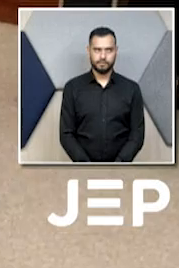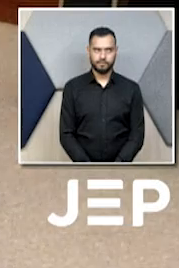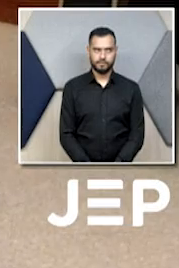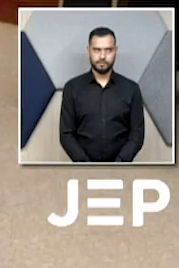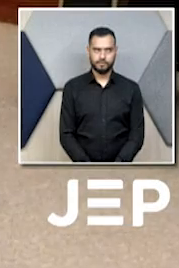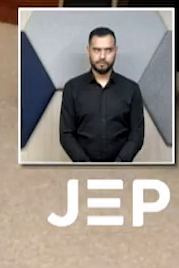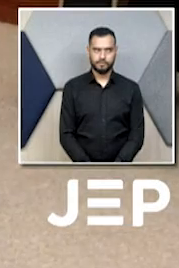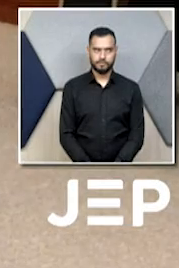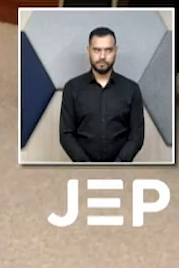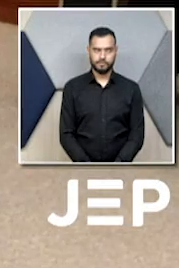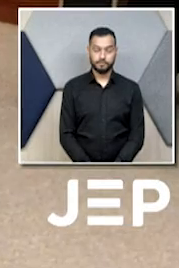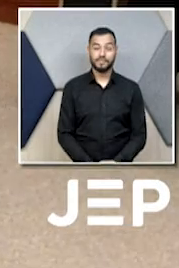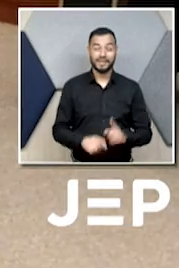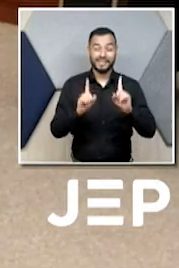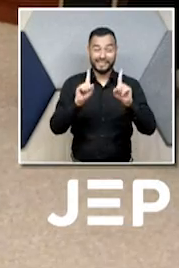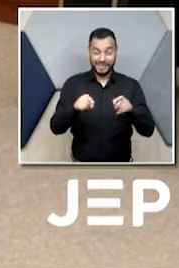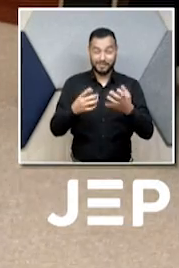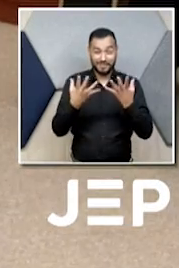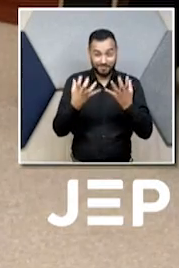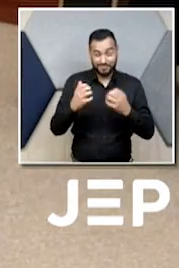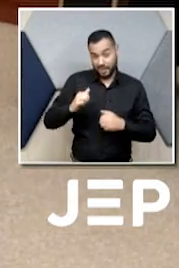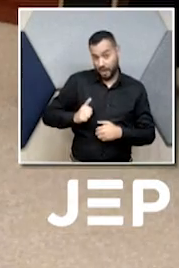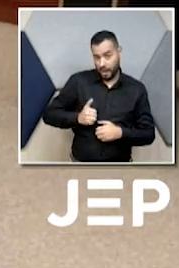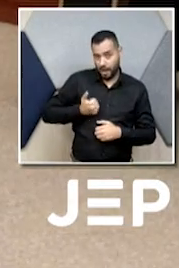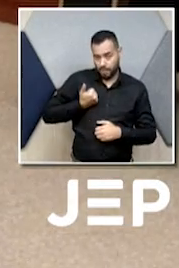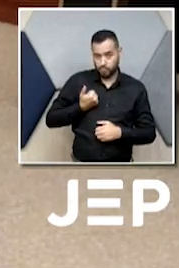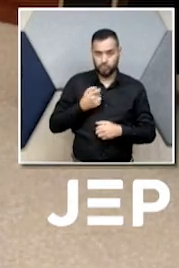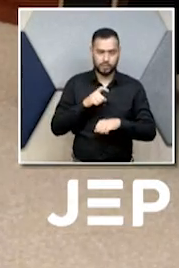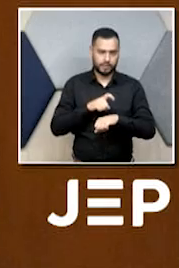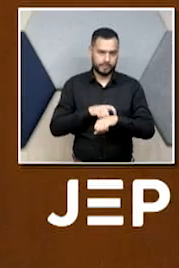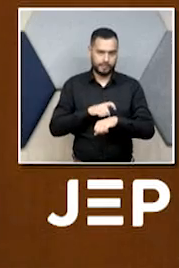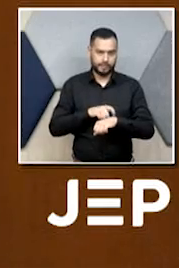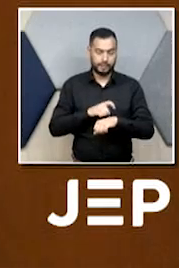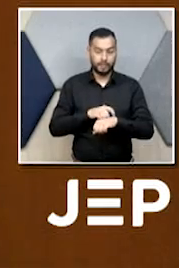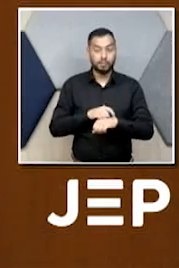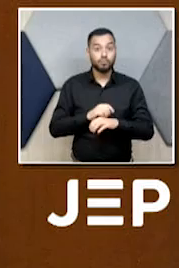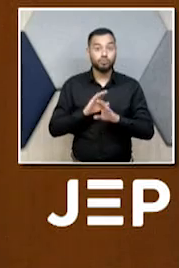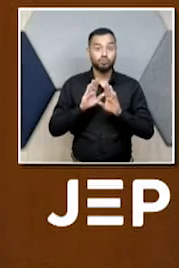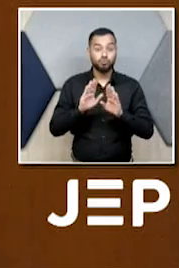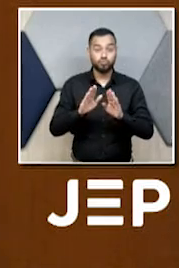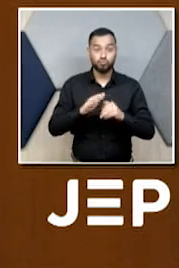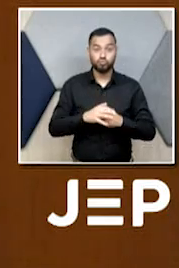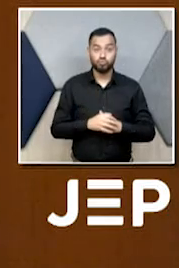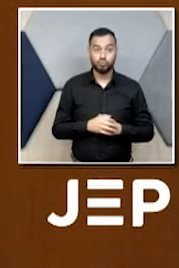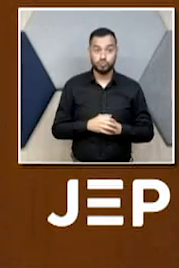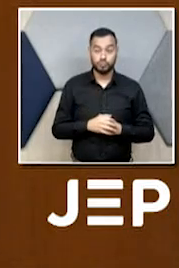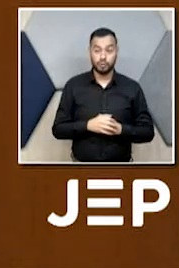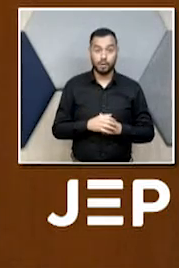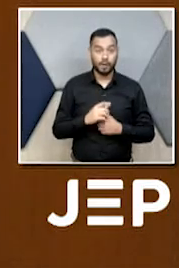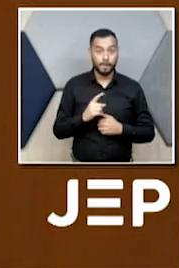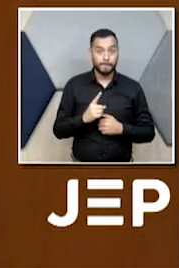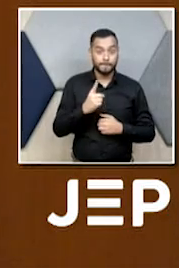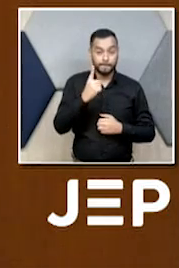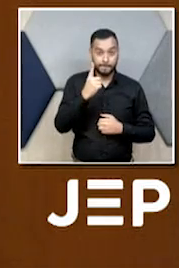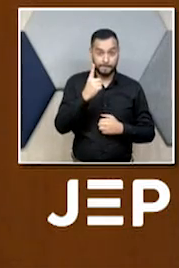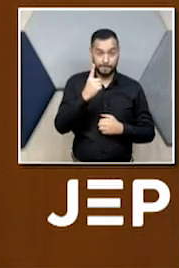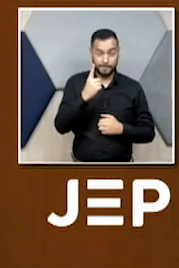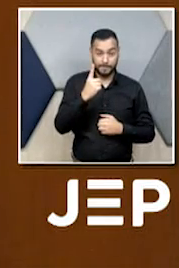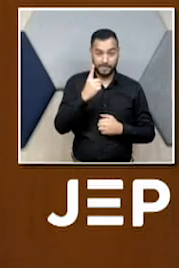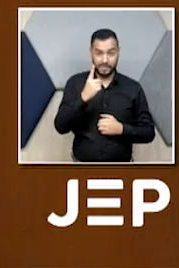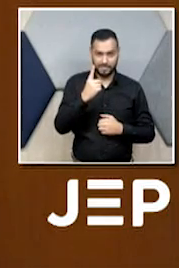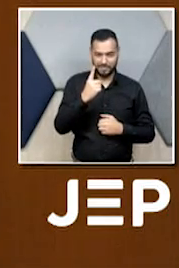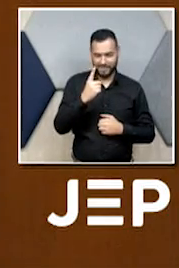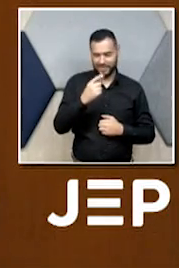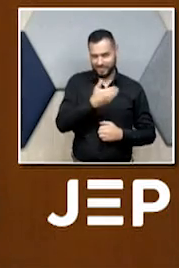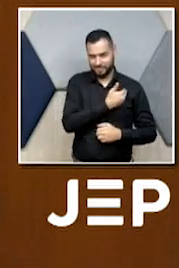También queremos aprovechar este momento, teniendo en cuenta que las primeras dignatarias de estos cargos, en